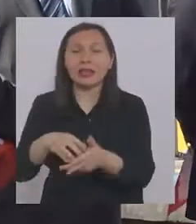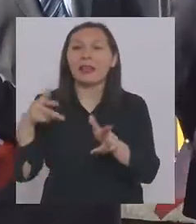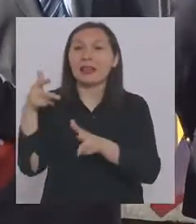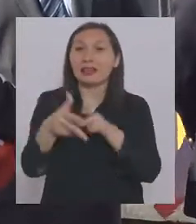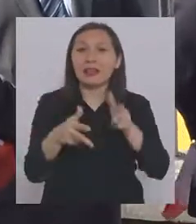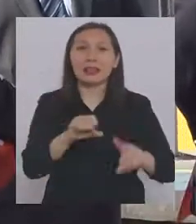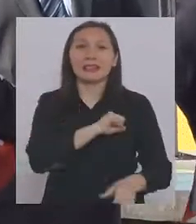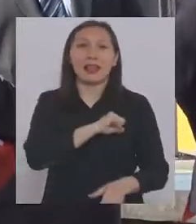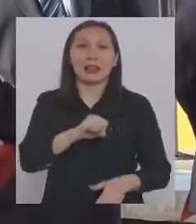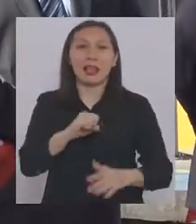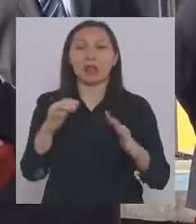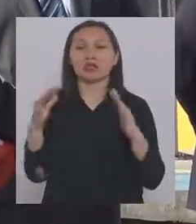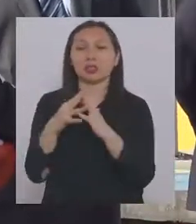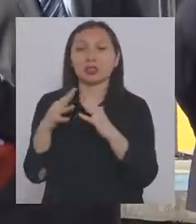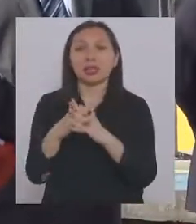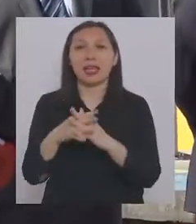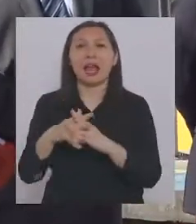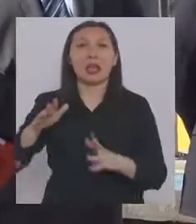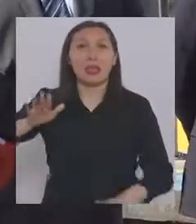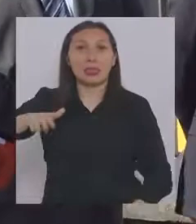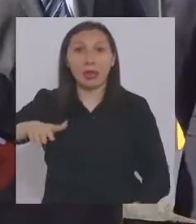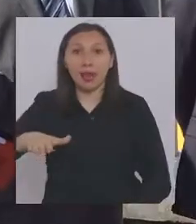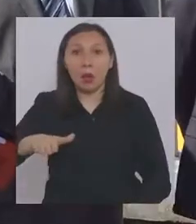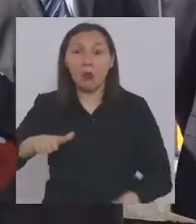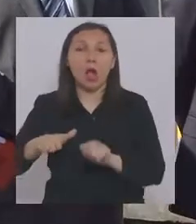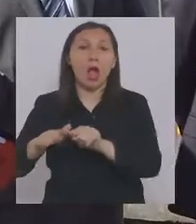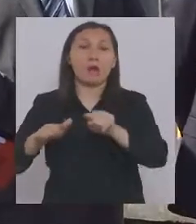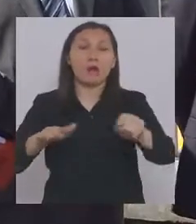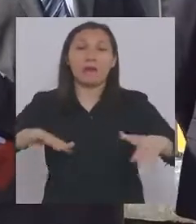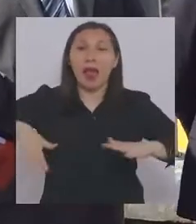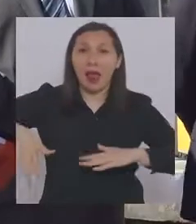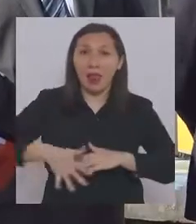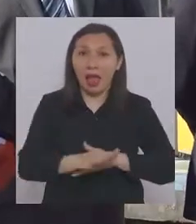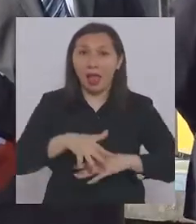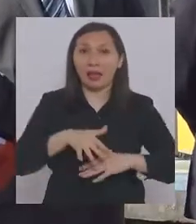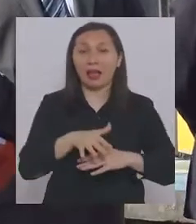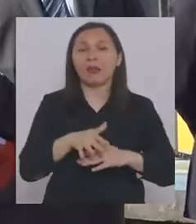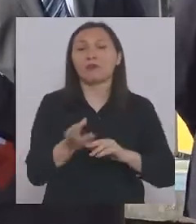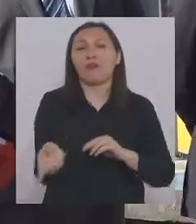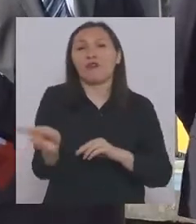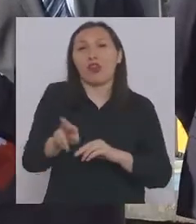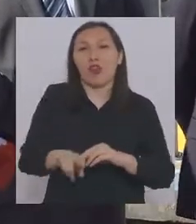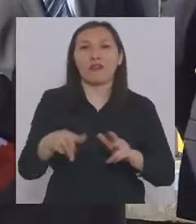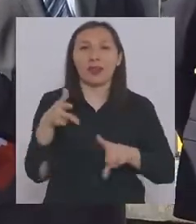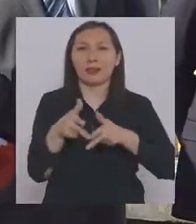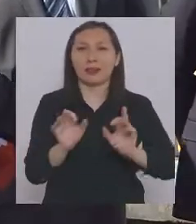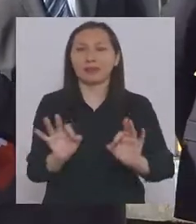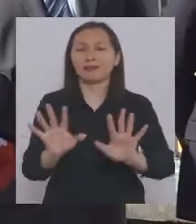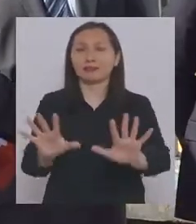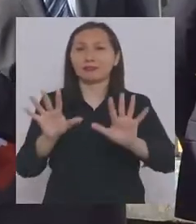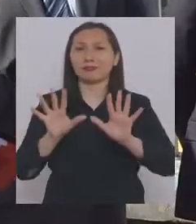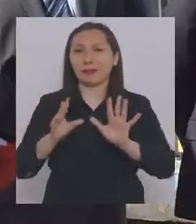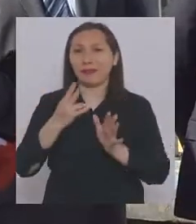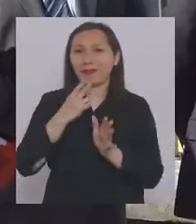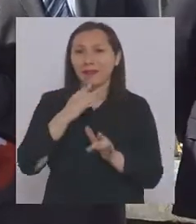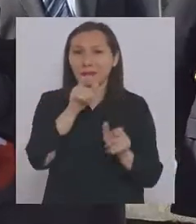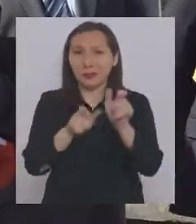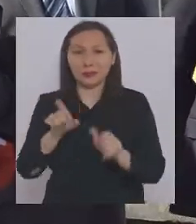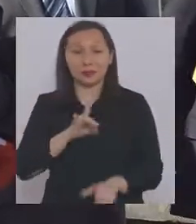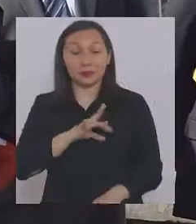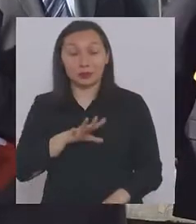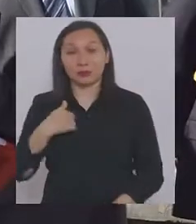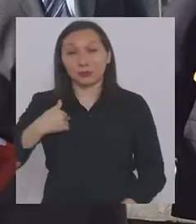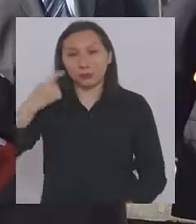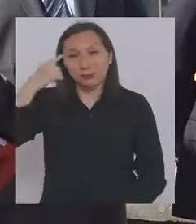el tren Santiago-Chillán, Talcahuano-Laja. Estamos realmente trayendo de vuelta el tren en gloria y majestad a la vida de los chilenos. Y yo